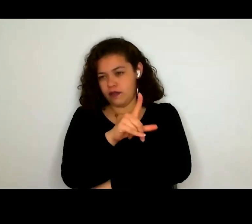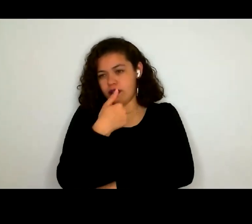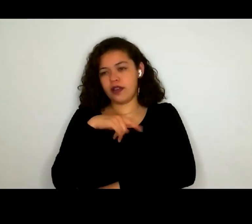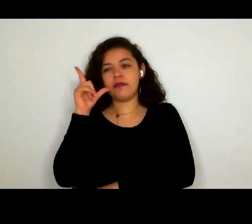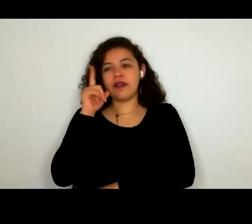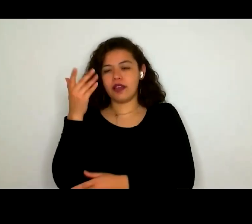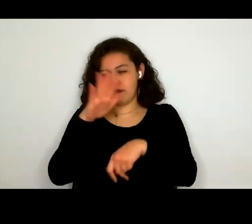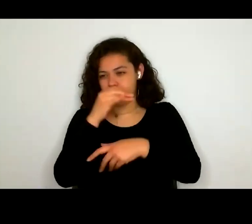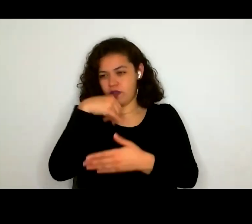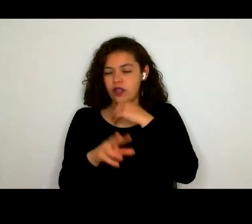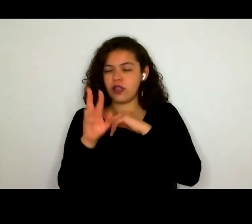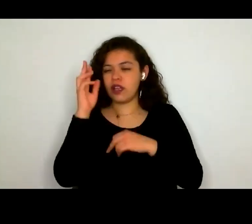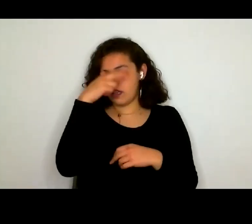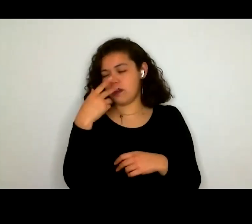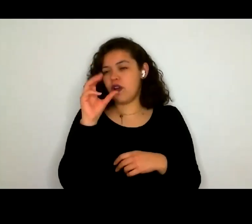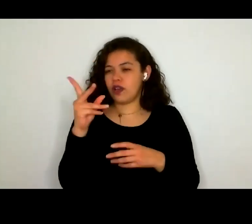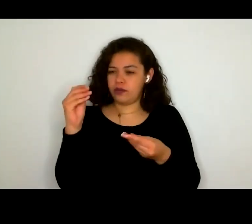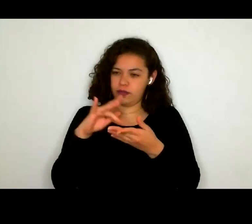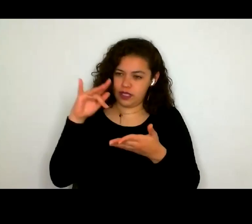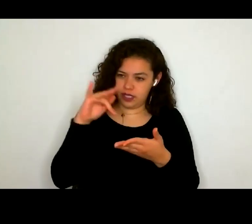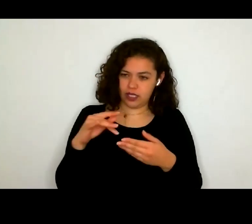detalle. Ok, muchas gracias.